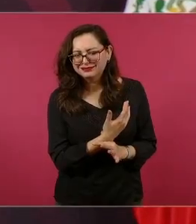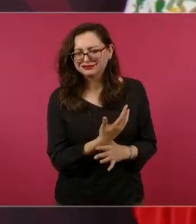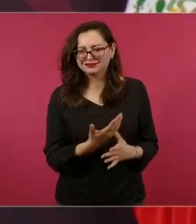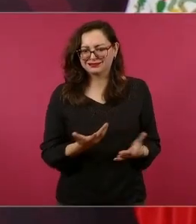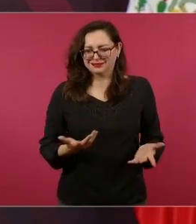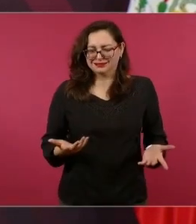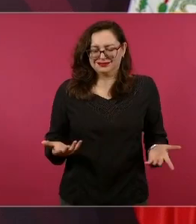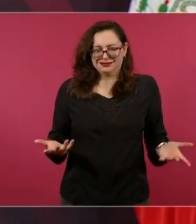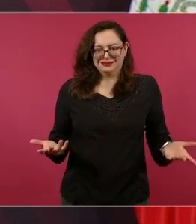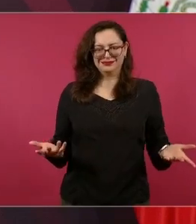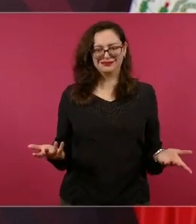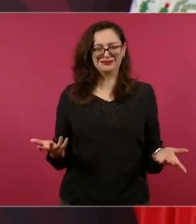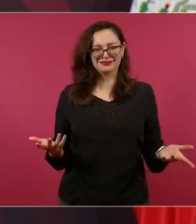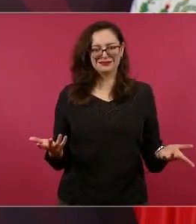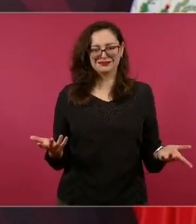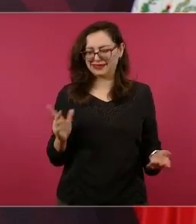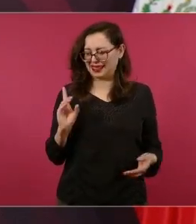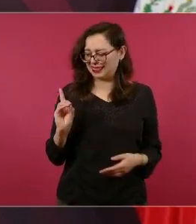el ideal